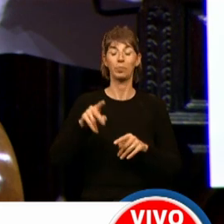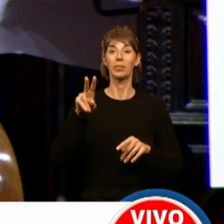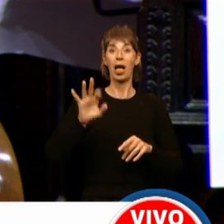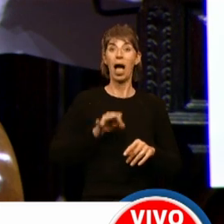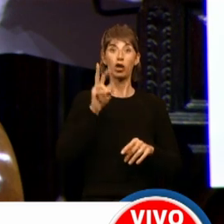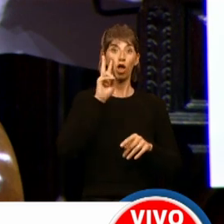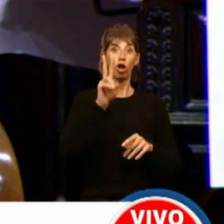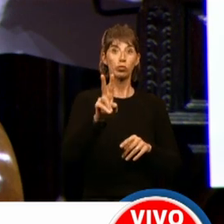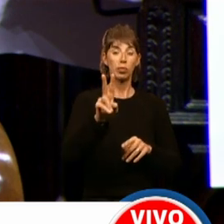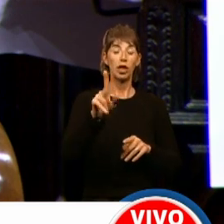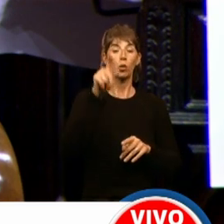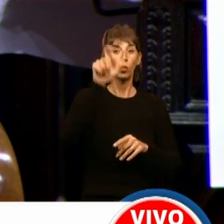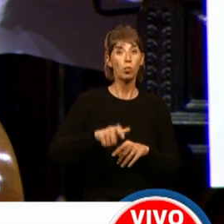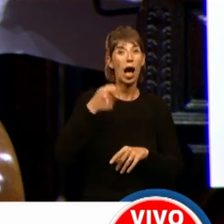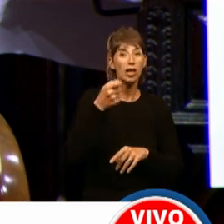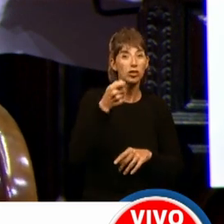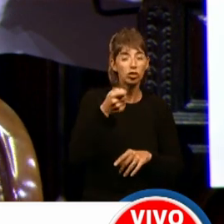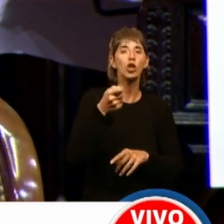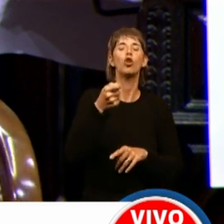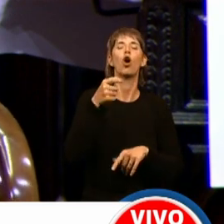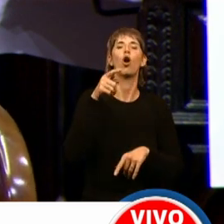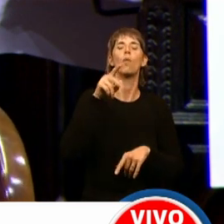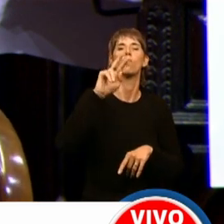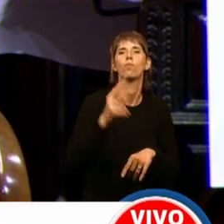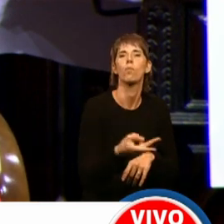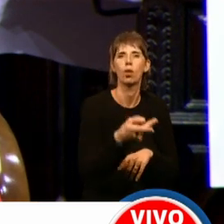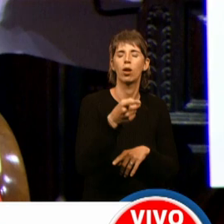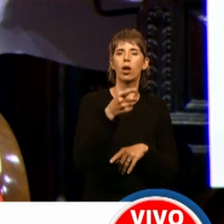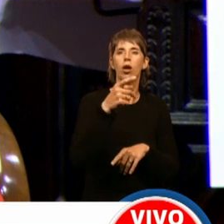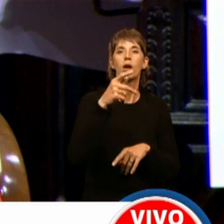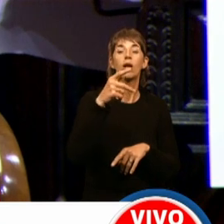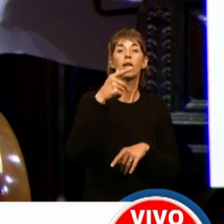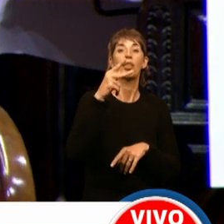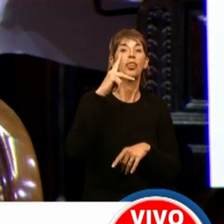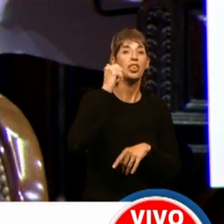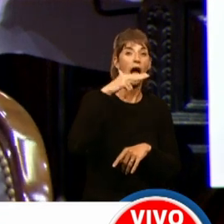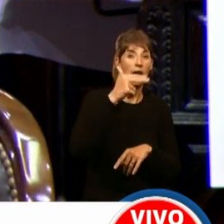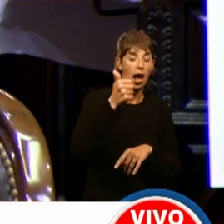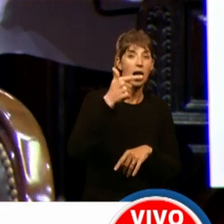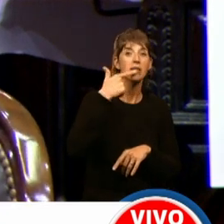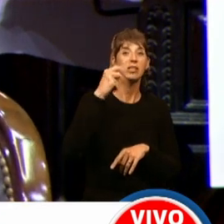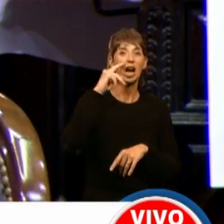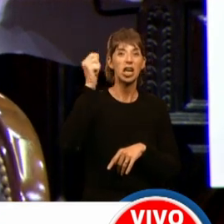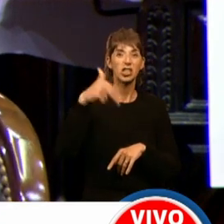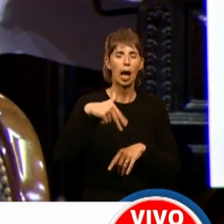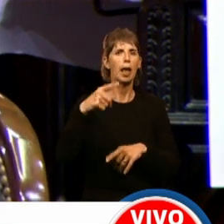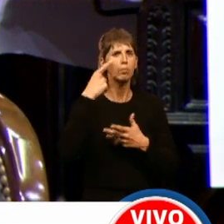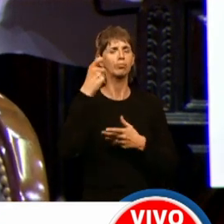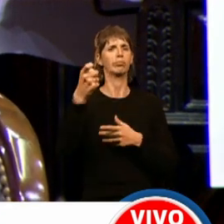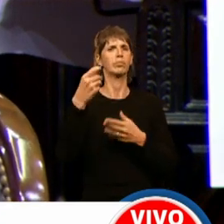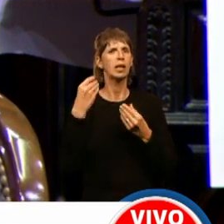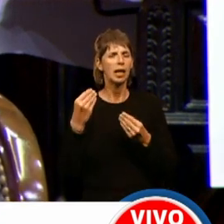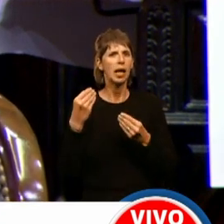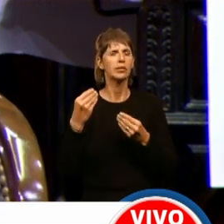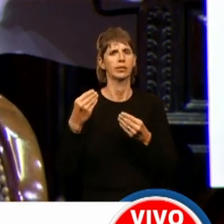un asesino quitó la vida de diana sacayán se ponía de manifiesto el sistema trans o diante al